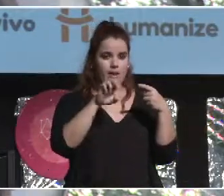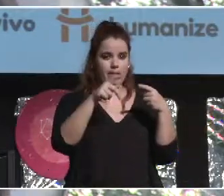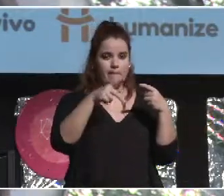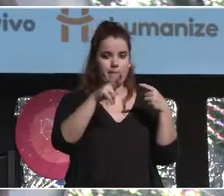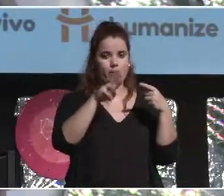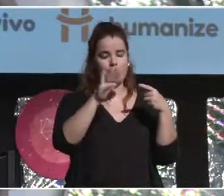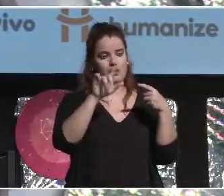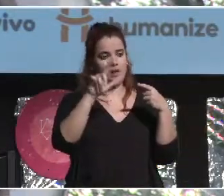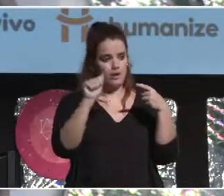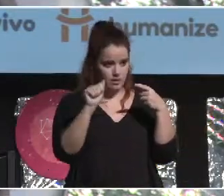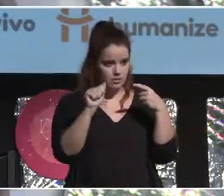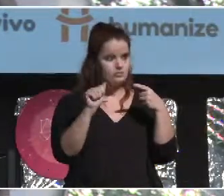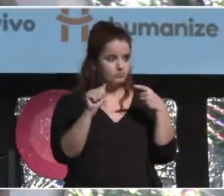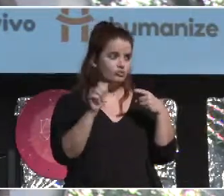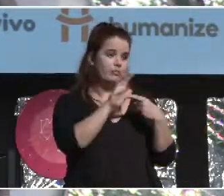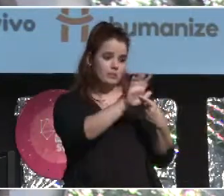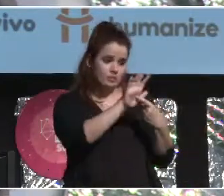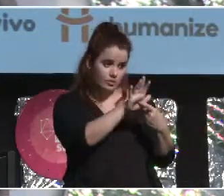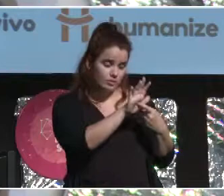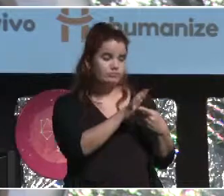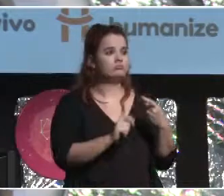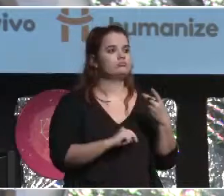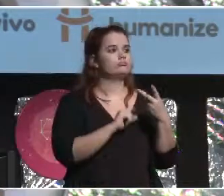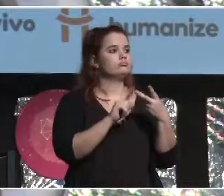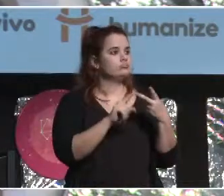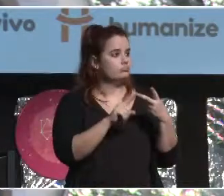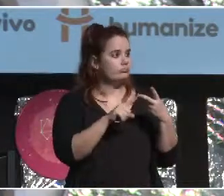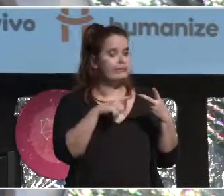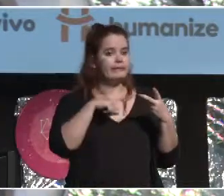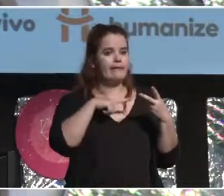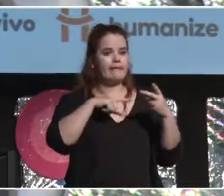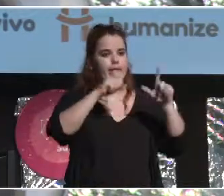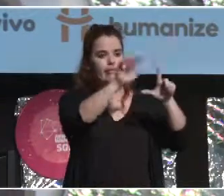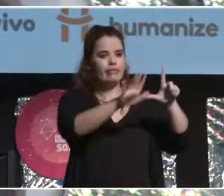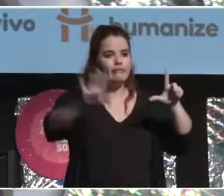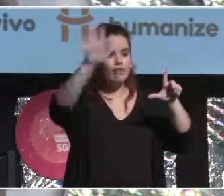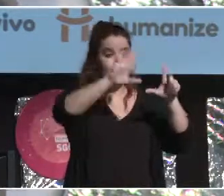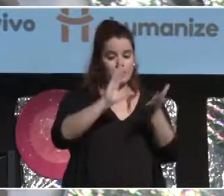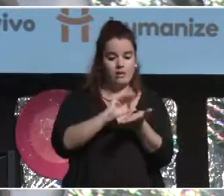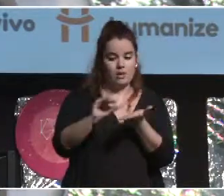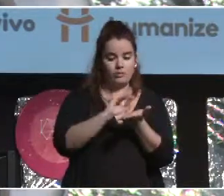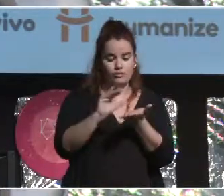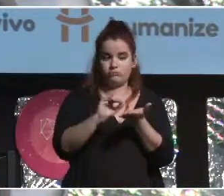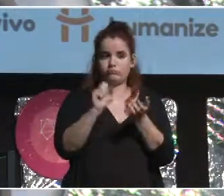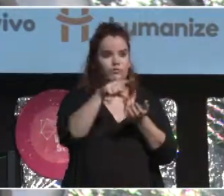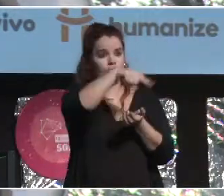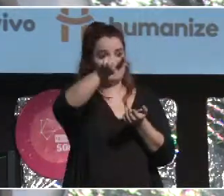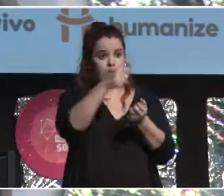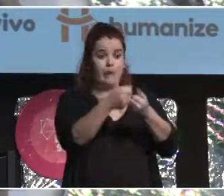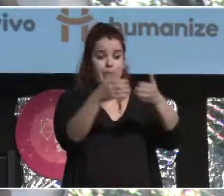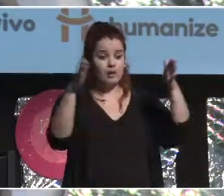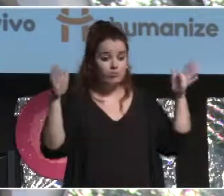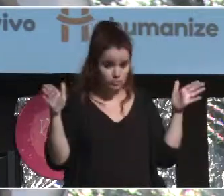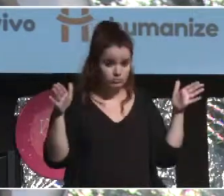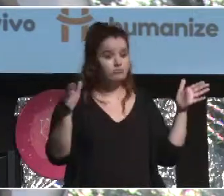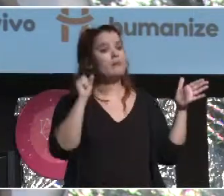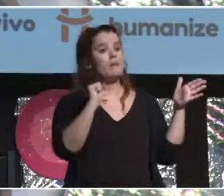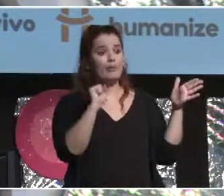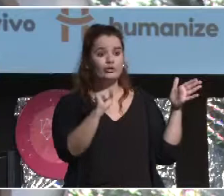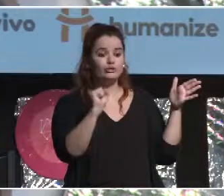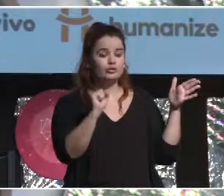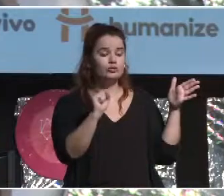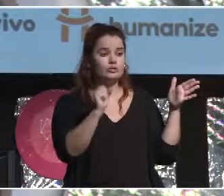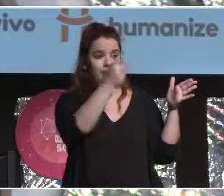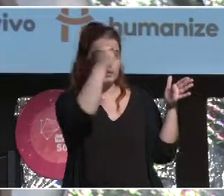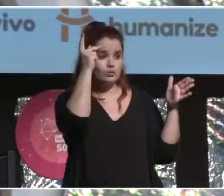lo presenté brevemente en una reunión que tuvimos. Es una plataforma de datos abiertos que promueve los datos abiertos